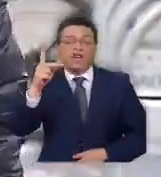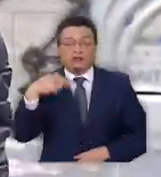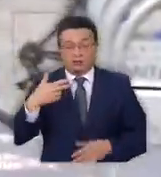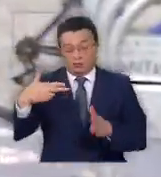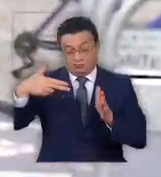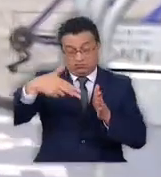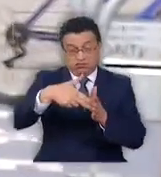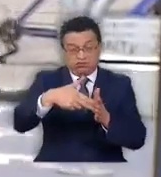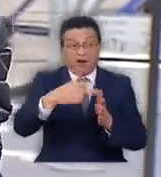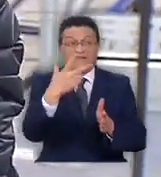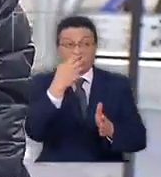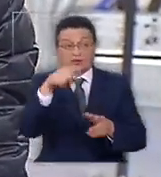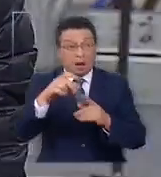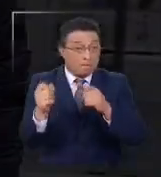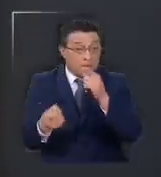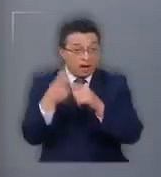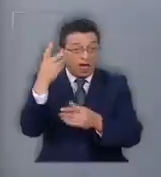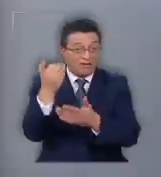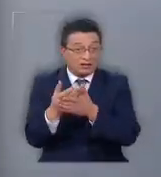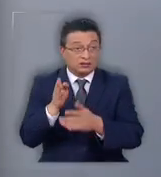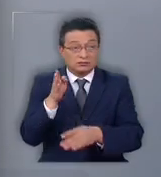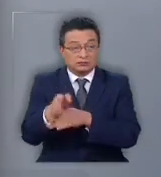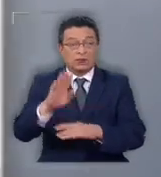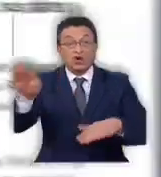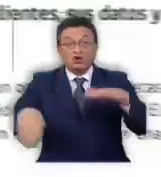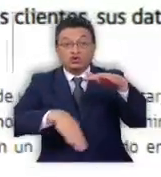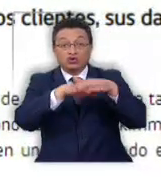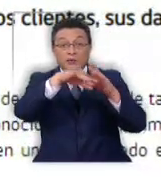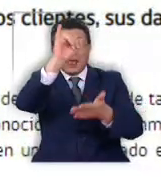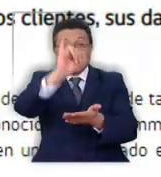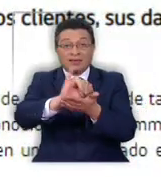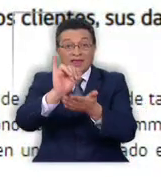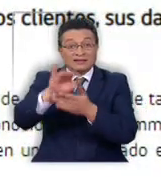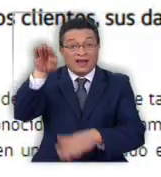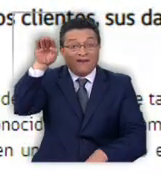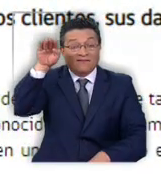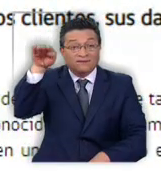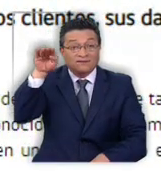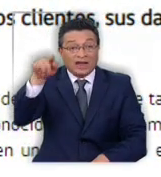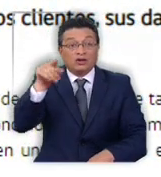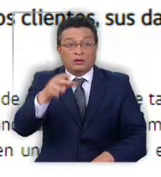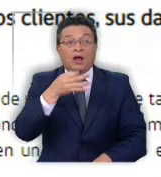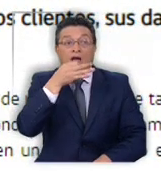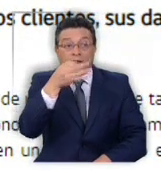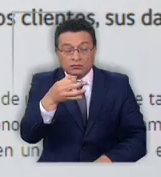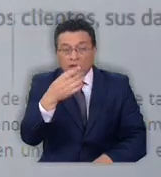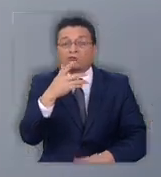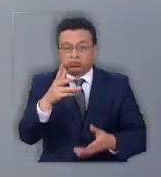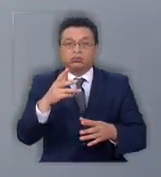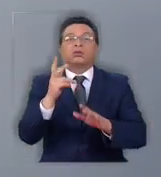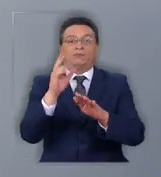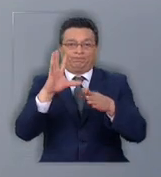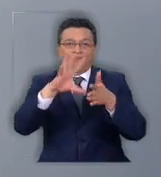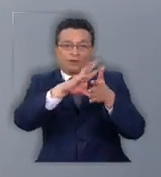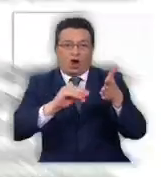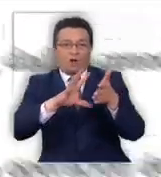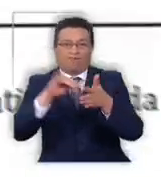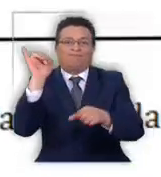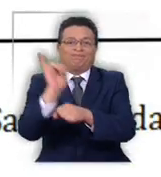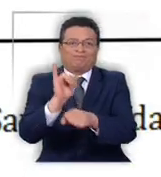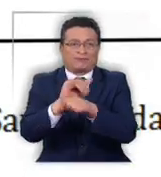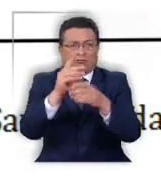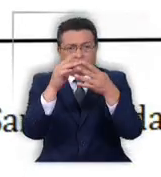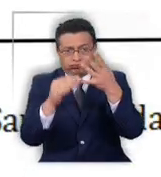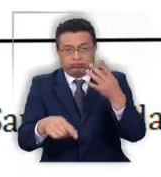en la Shell. Primera vez que echo ahí. La Superintendencia de Entidades Financieras reportó de inmediato la clonación masiva. La empresa Shell